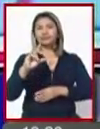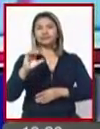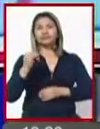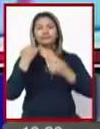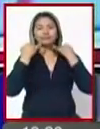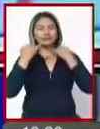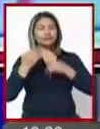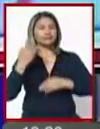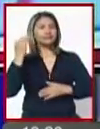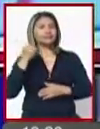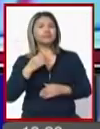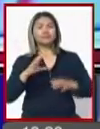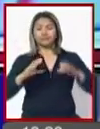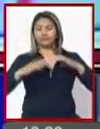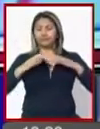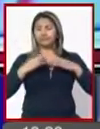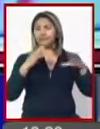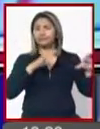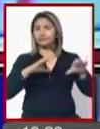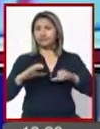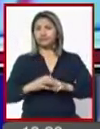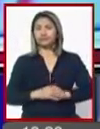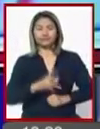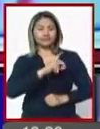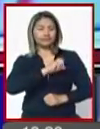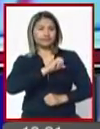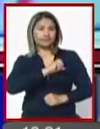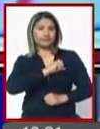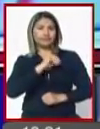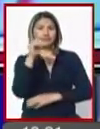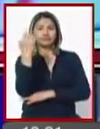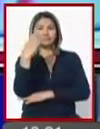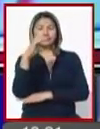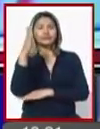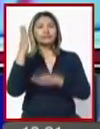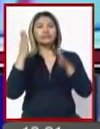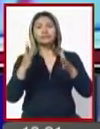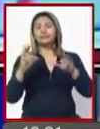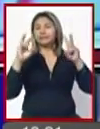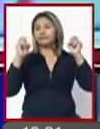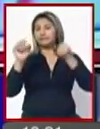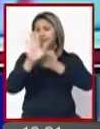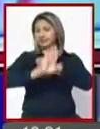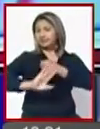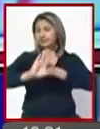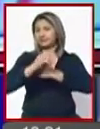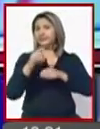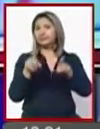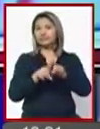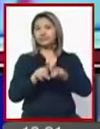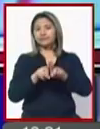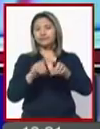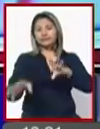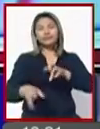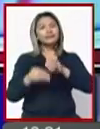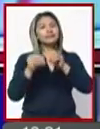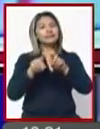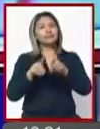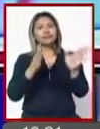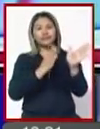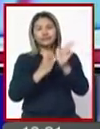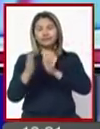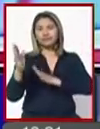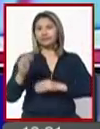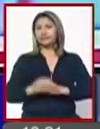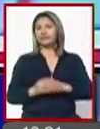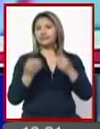Romero informó sobre una capacitación que realizan policías colombianos en temas de seguridad y además la implementación de un